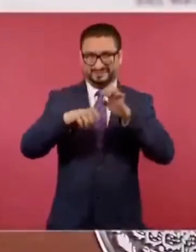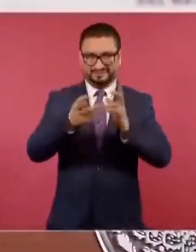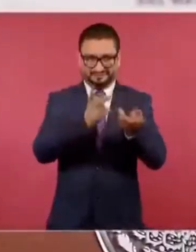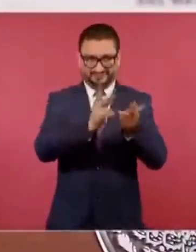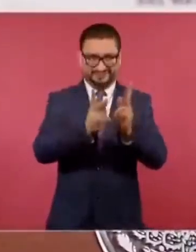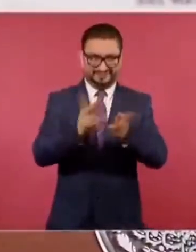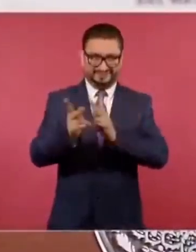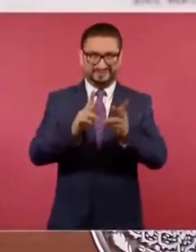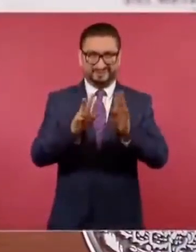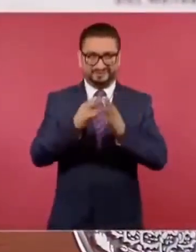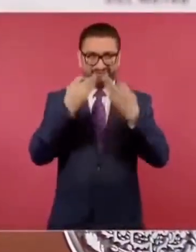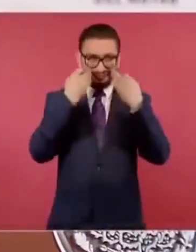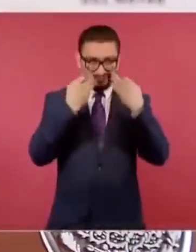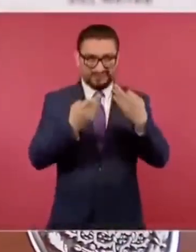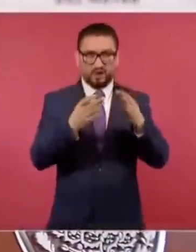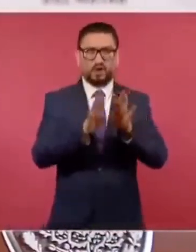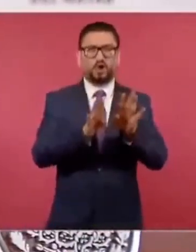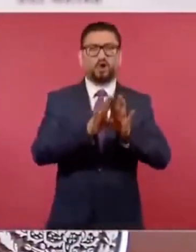cómo se peleaban.